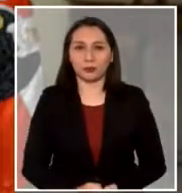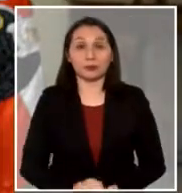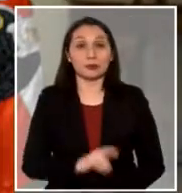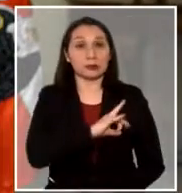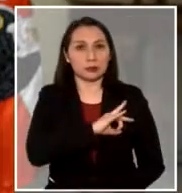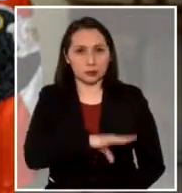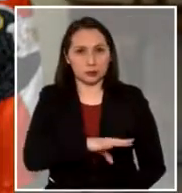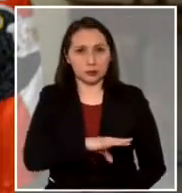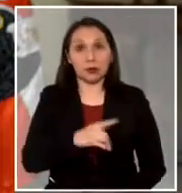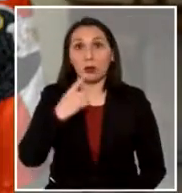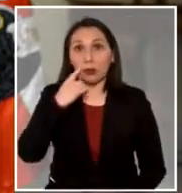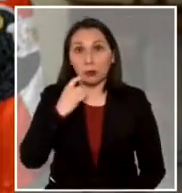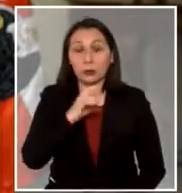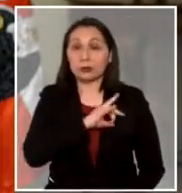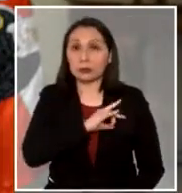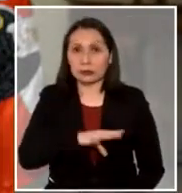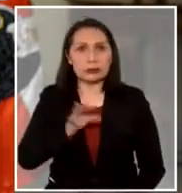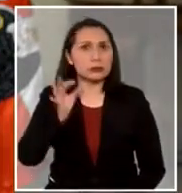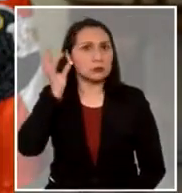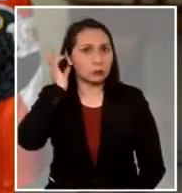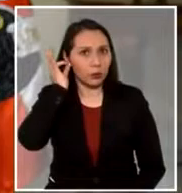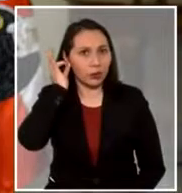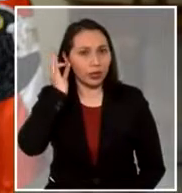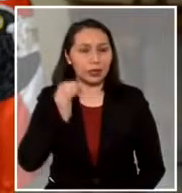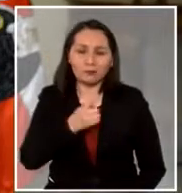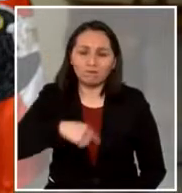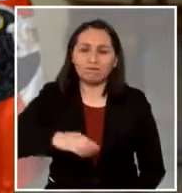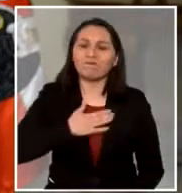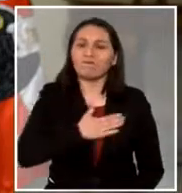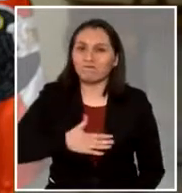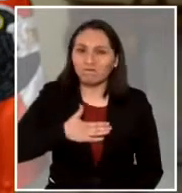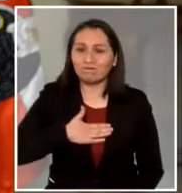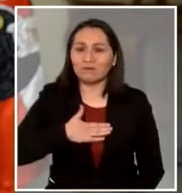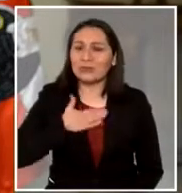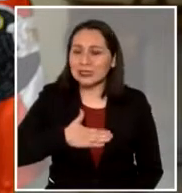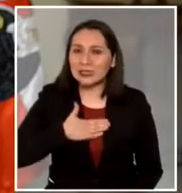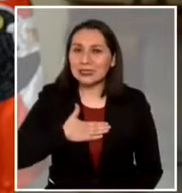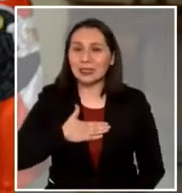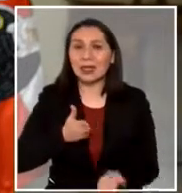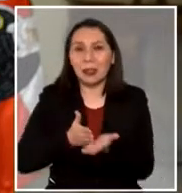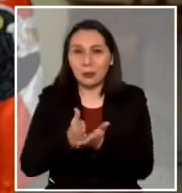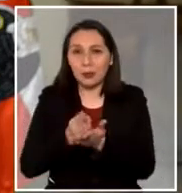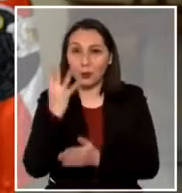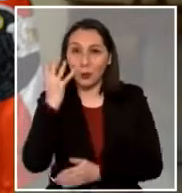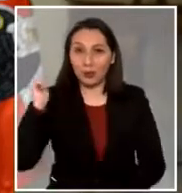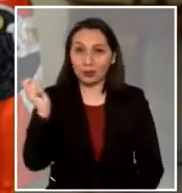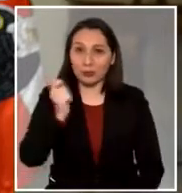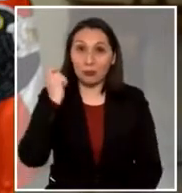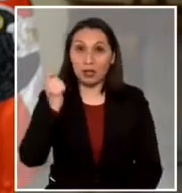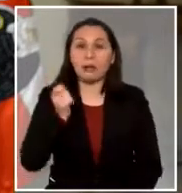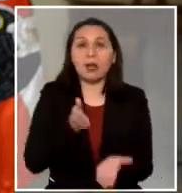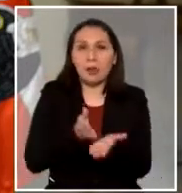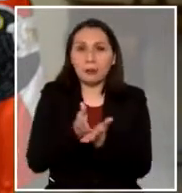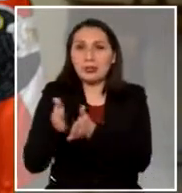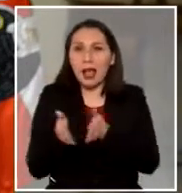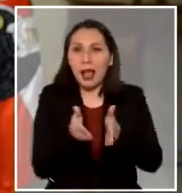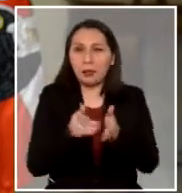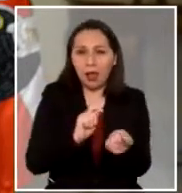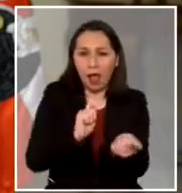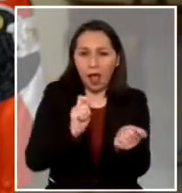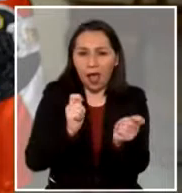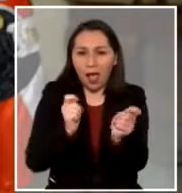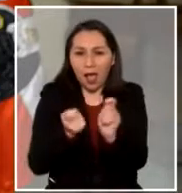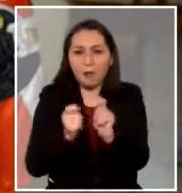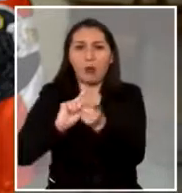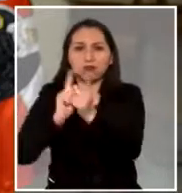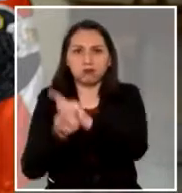chilenos y chilenas nuestro deseo es que a partir del 4 de septiembre se inicie un camino de cambios